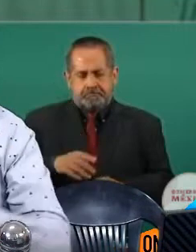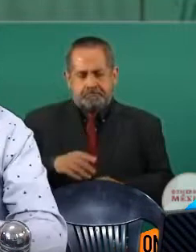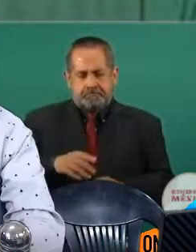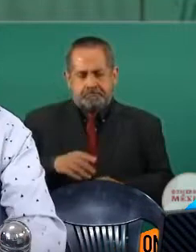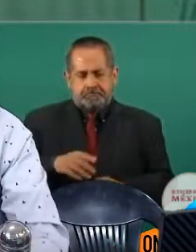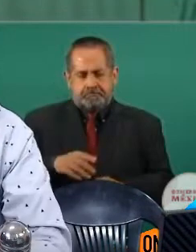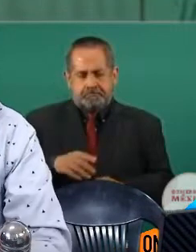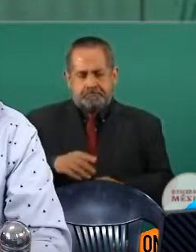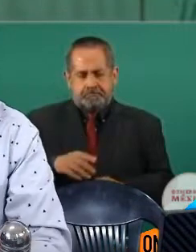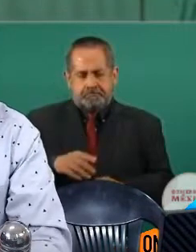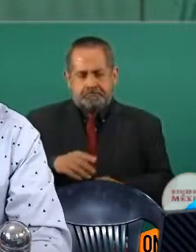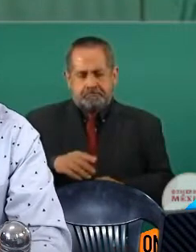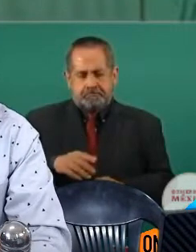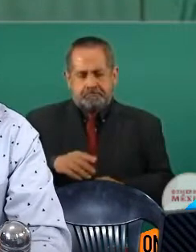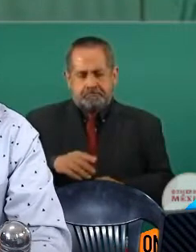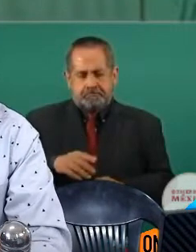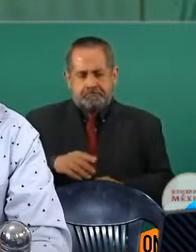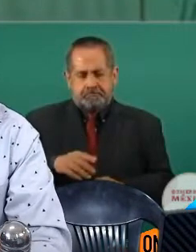todos podemos sacar adelante,